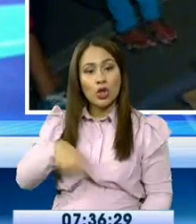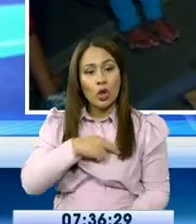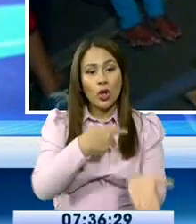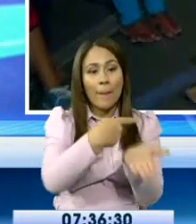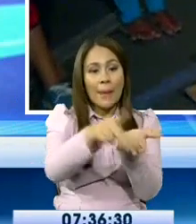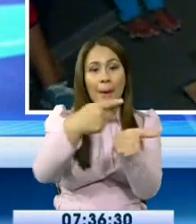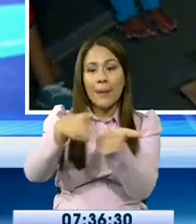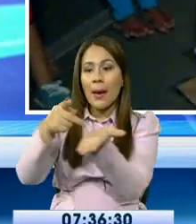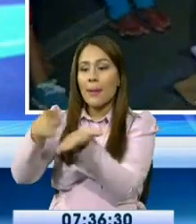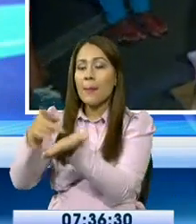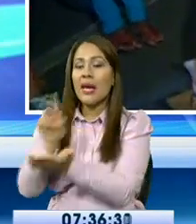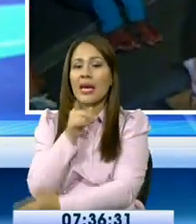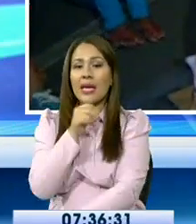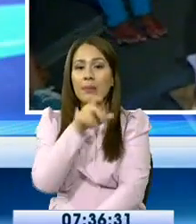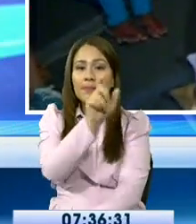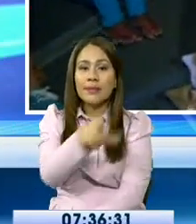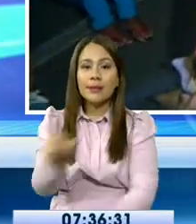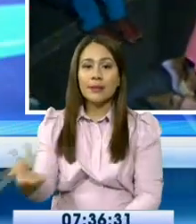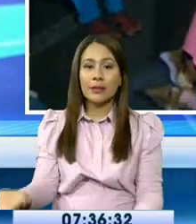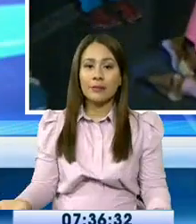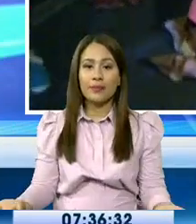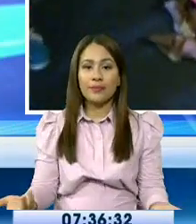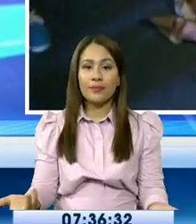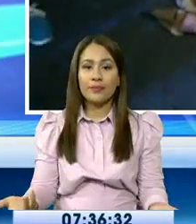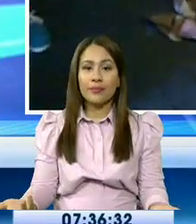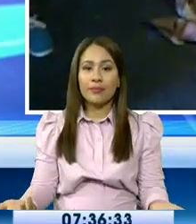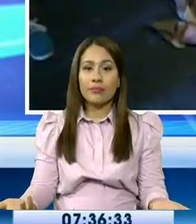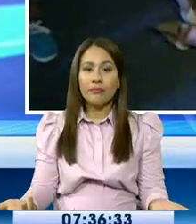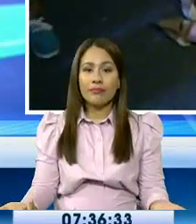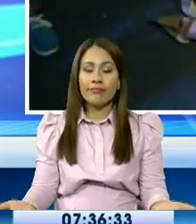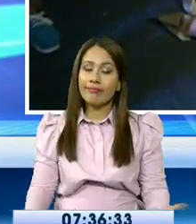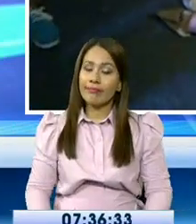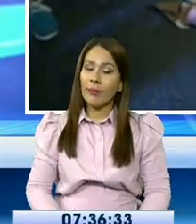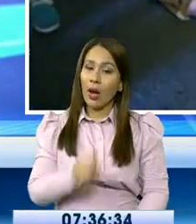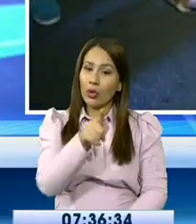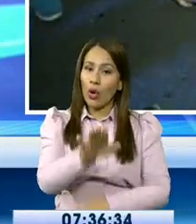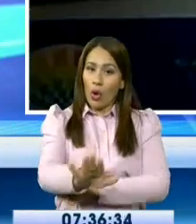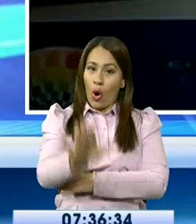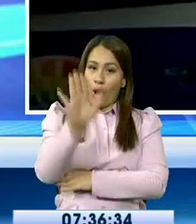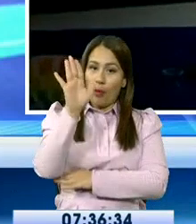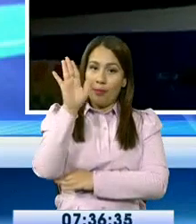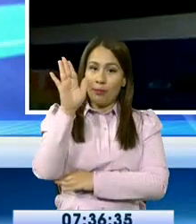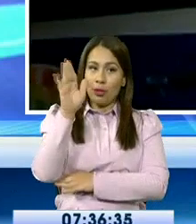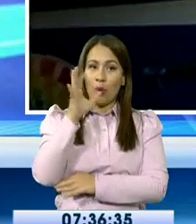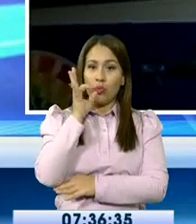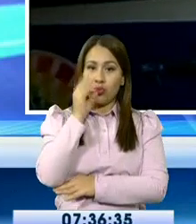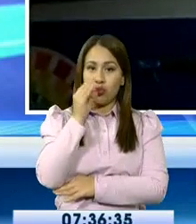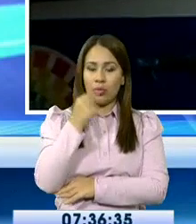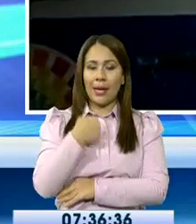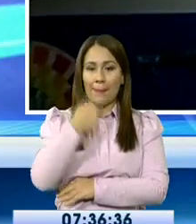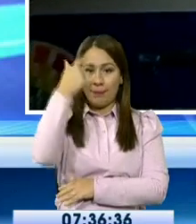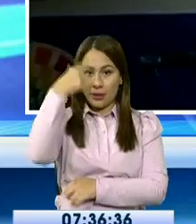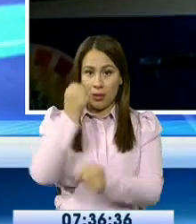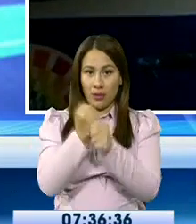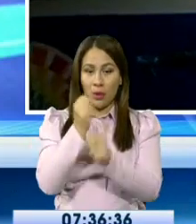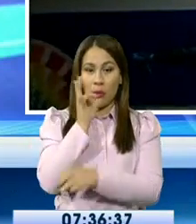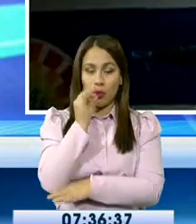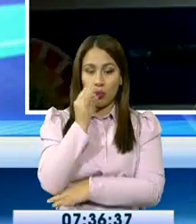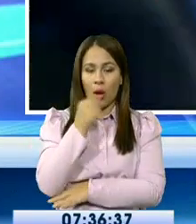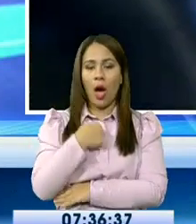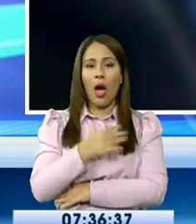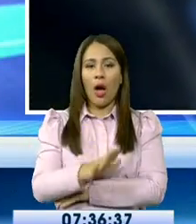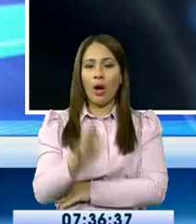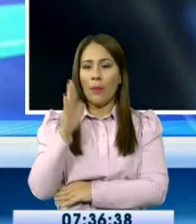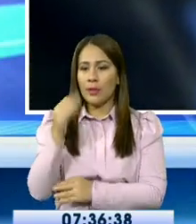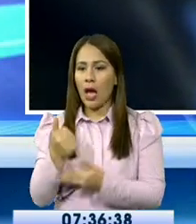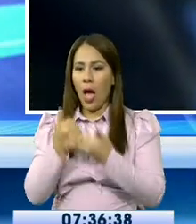los funcionarios, ¿quién le paga? Debe haber un compromiso, pero con la ciudadanía. Con el usuario. Uh-huh. No con el que tiene